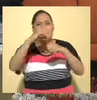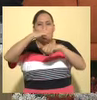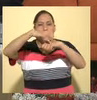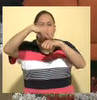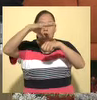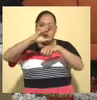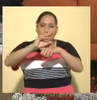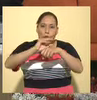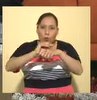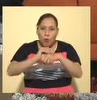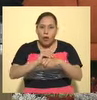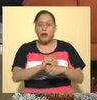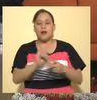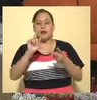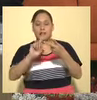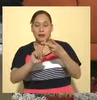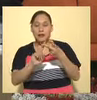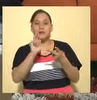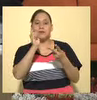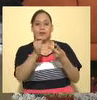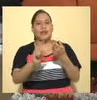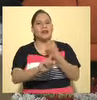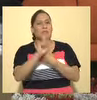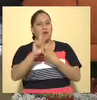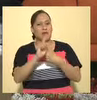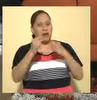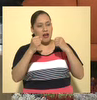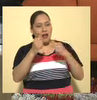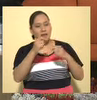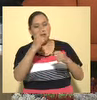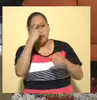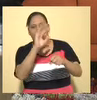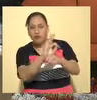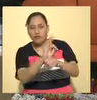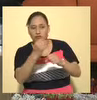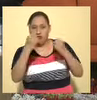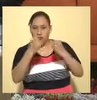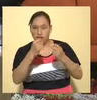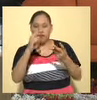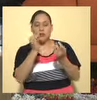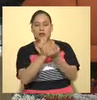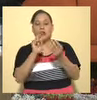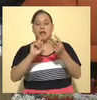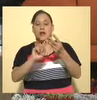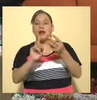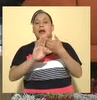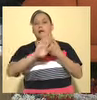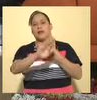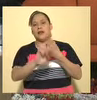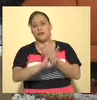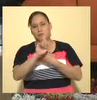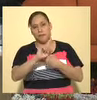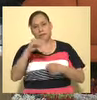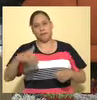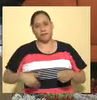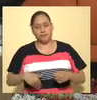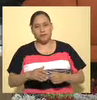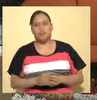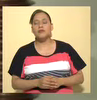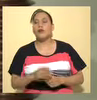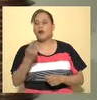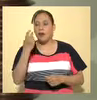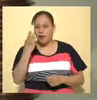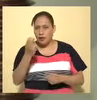inflamación. La segunda, vamos a un programa de fortalecimiento. Y el tercero, de prevención. O sea, en primera